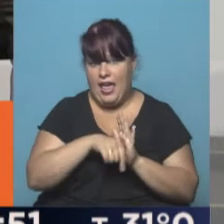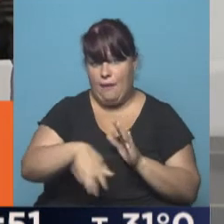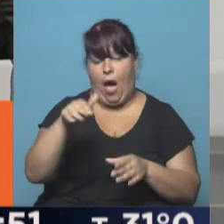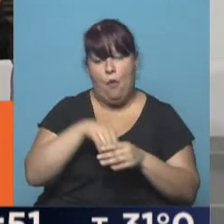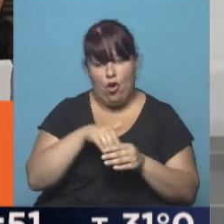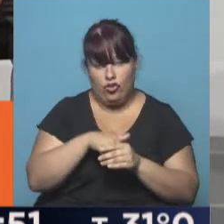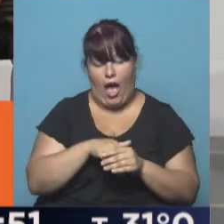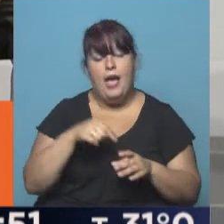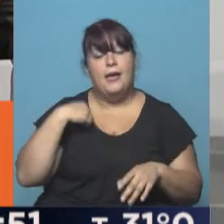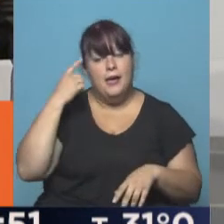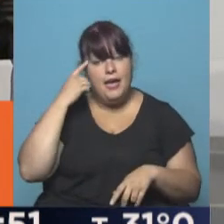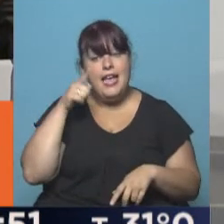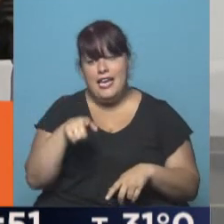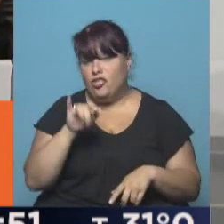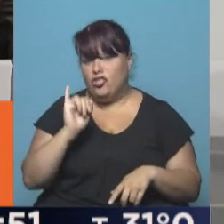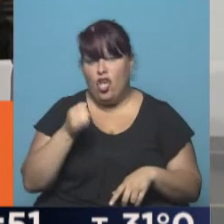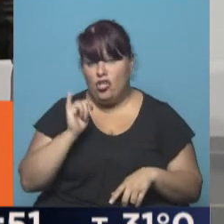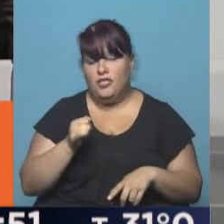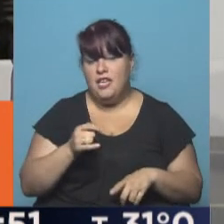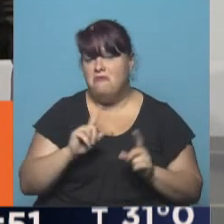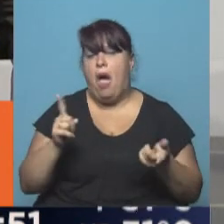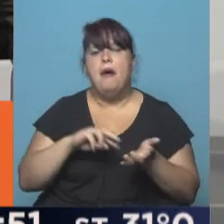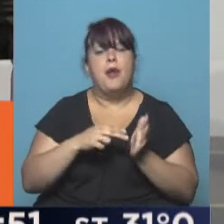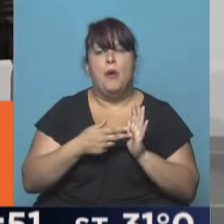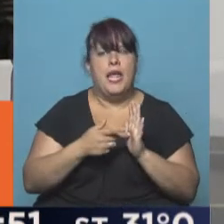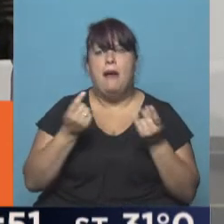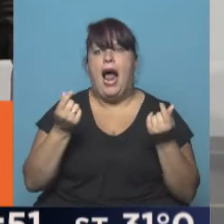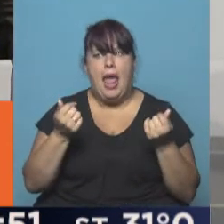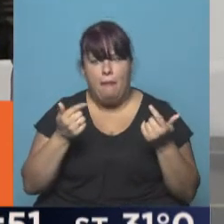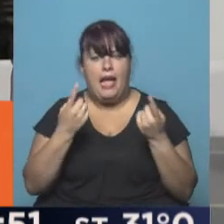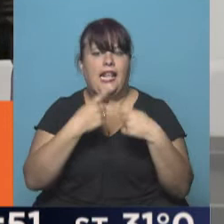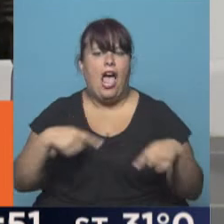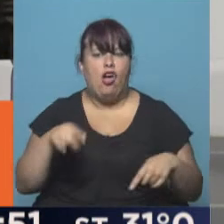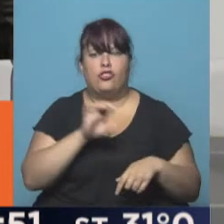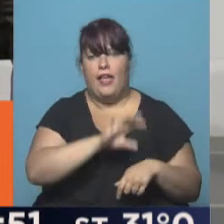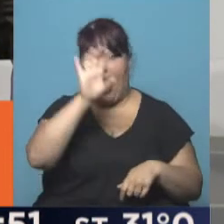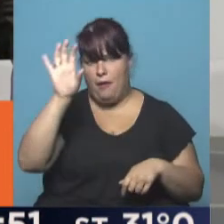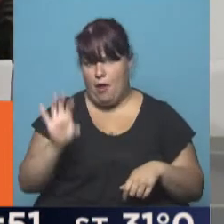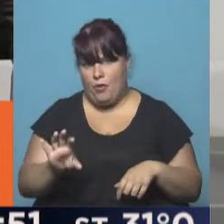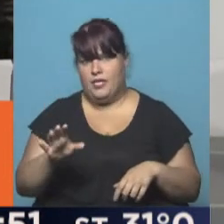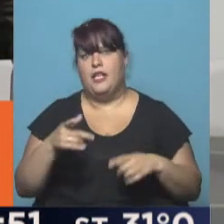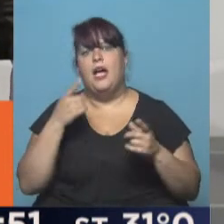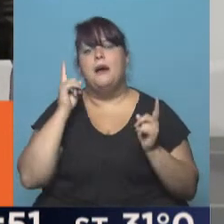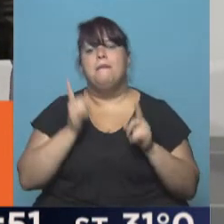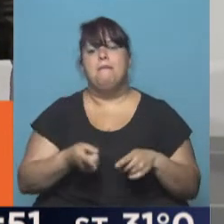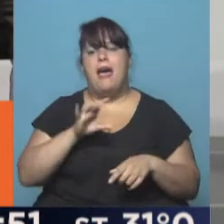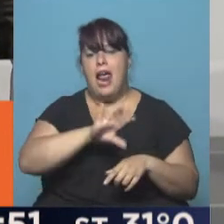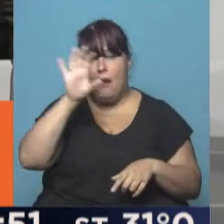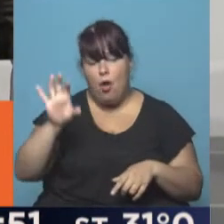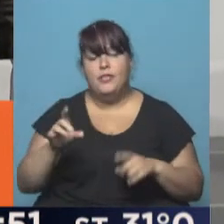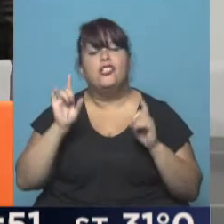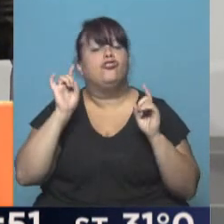Y me parece que esto sin duda no afecta a los recursos provinciales previstos por la provincia, sino